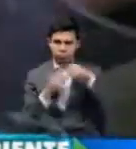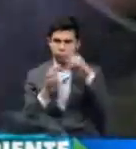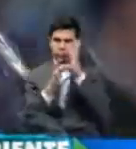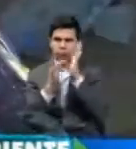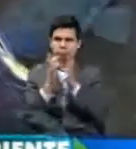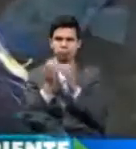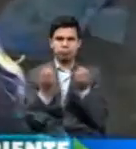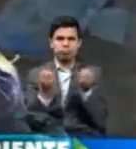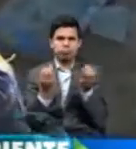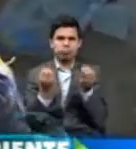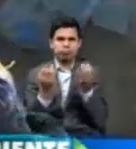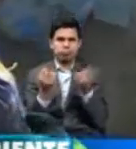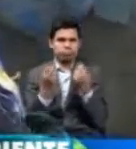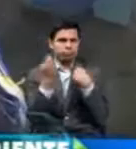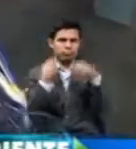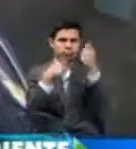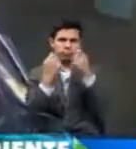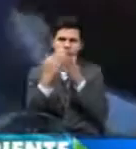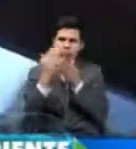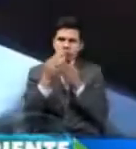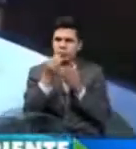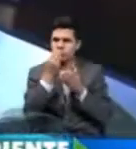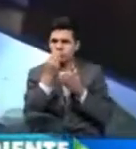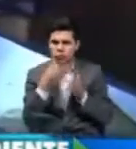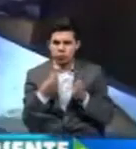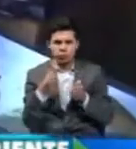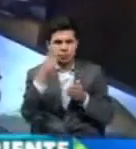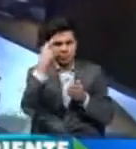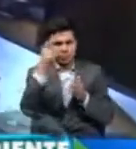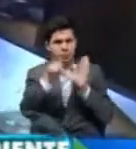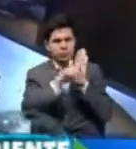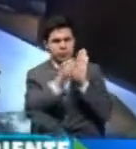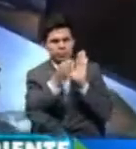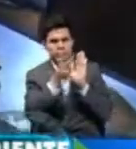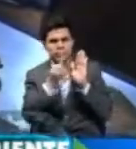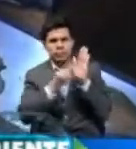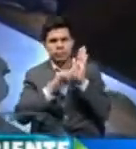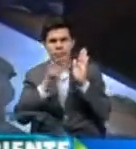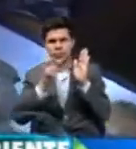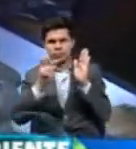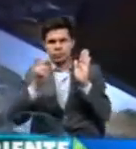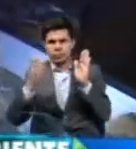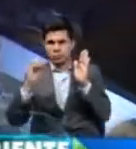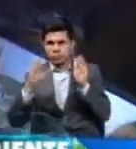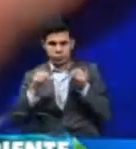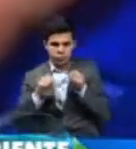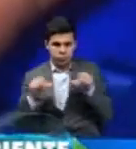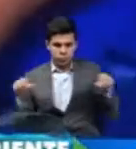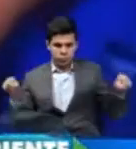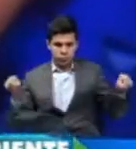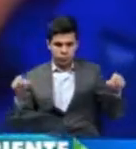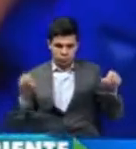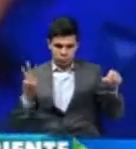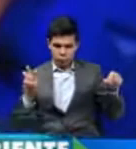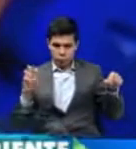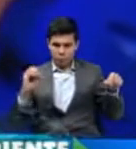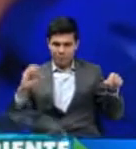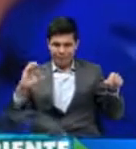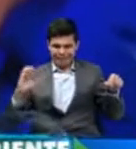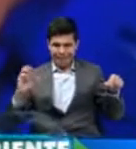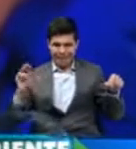se incrementa la venta y consumo del pescado, ya que la Ley 13 de 1990 no permite la venta de pescados por debajo de los